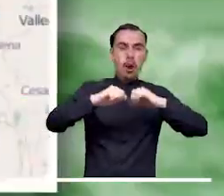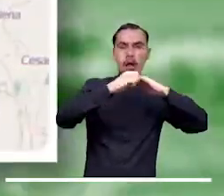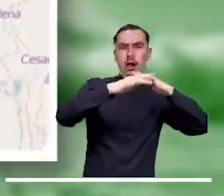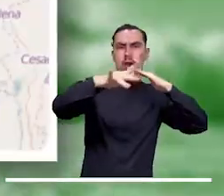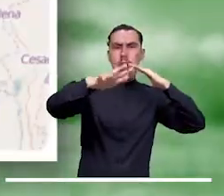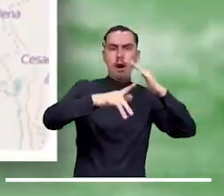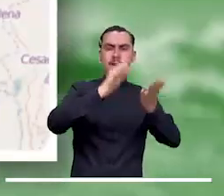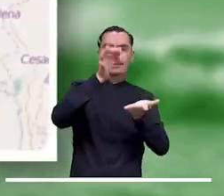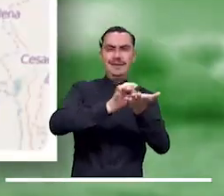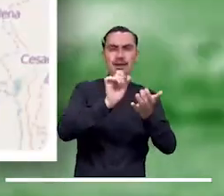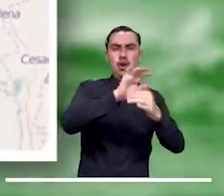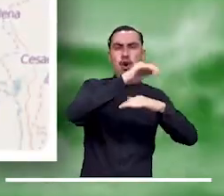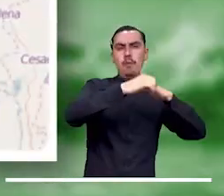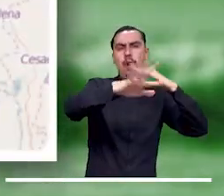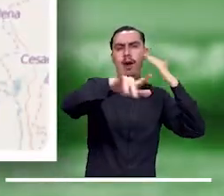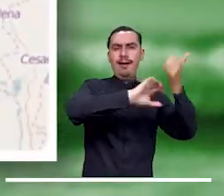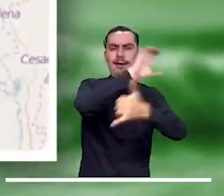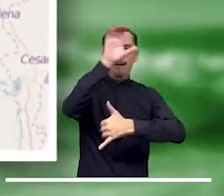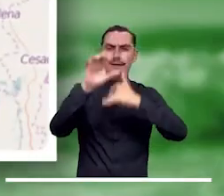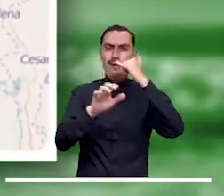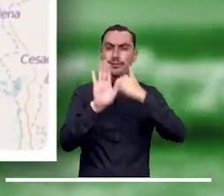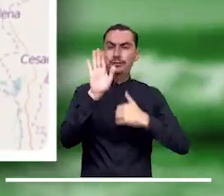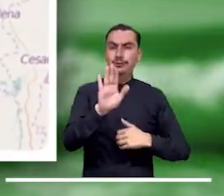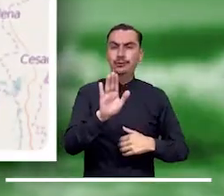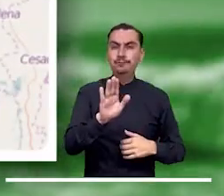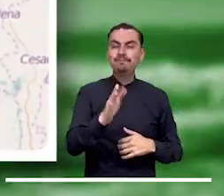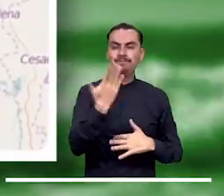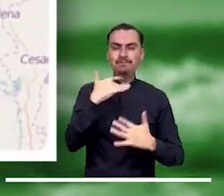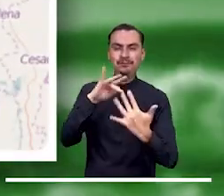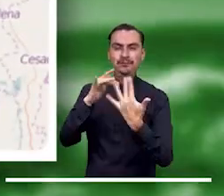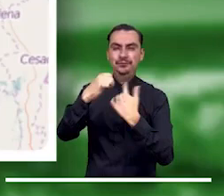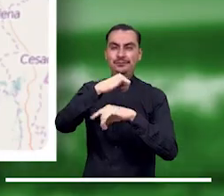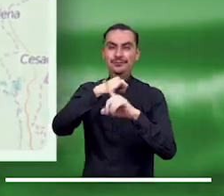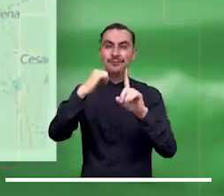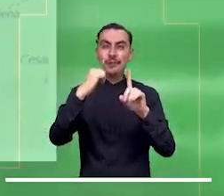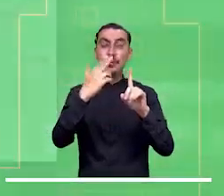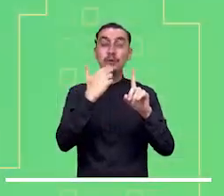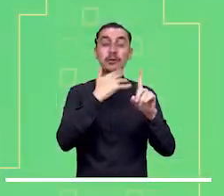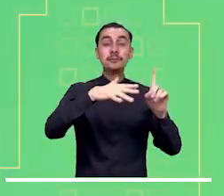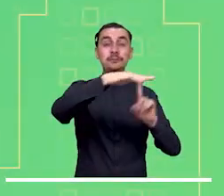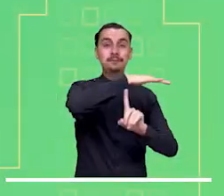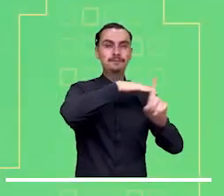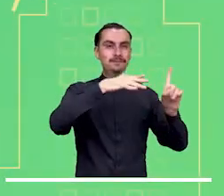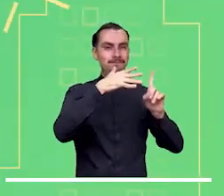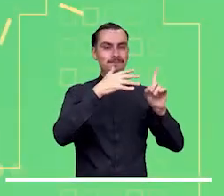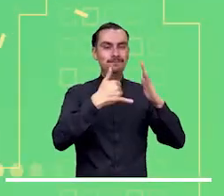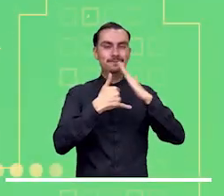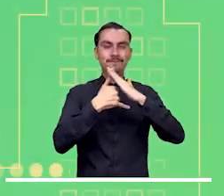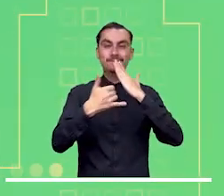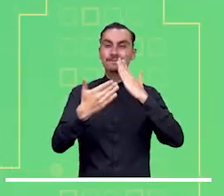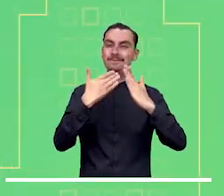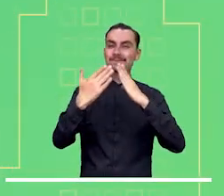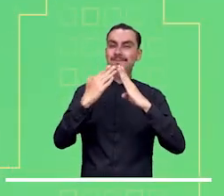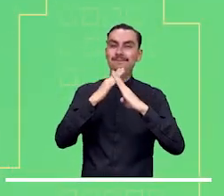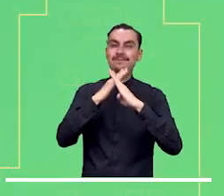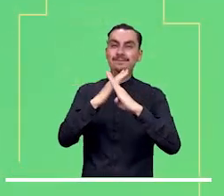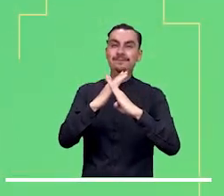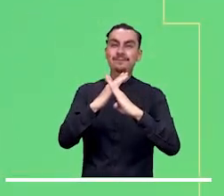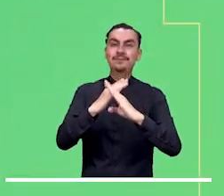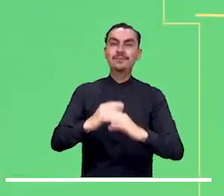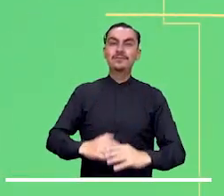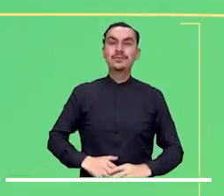al occidente del Mar Caribe en la zona del archipiélago de San Andrés y Providencia. Síguenos en nuestras redes